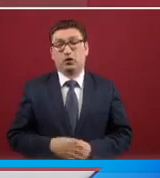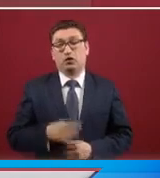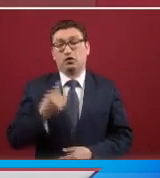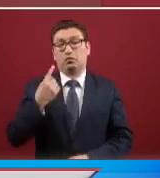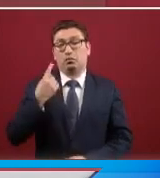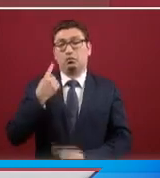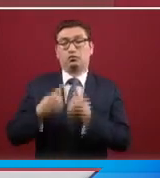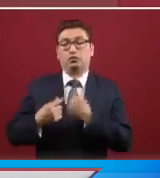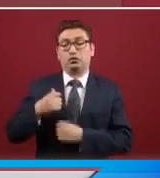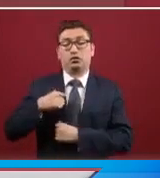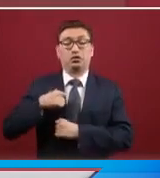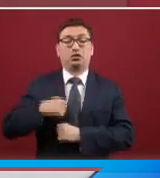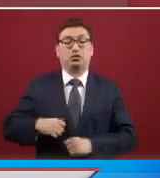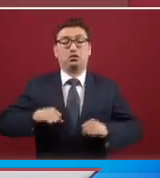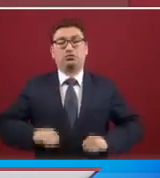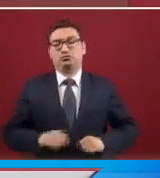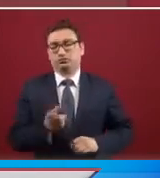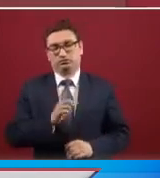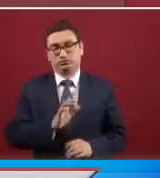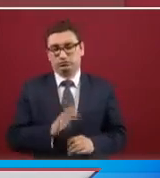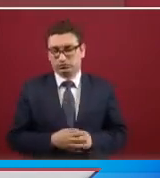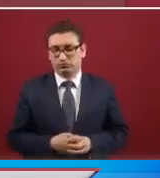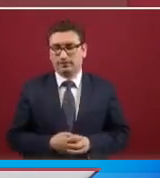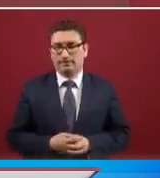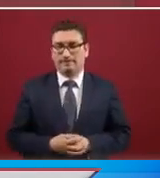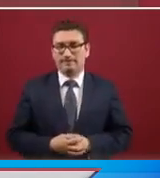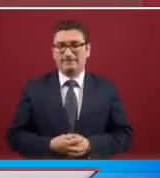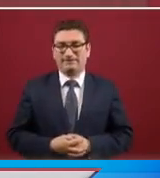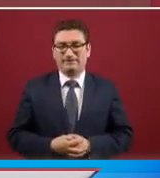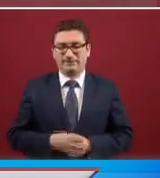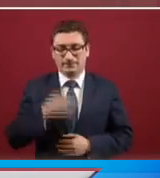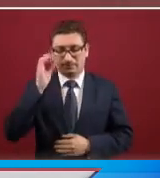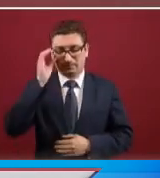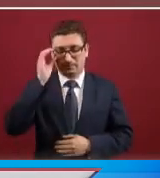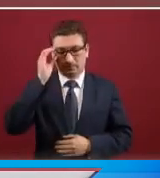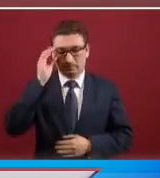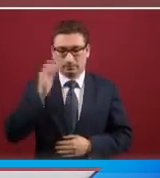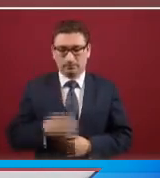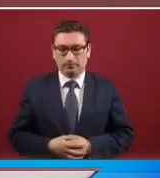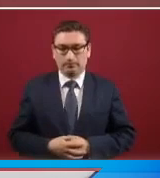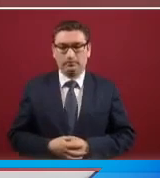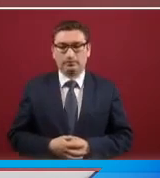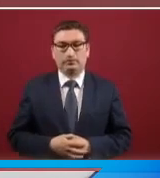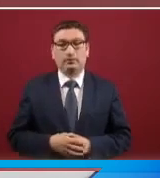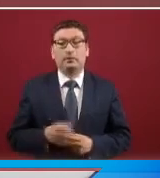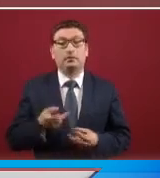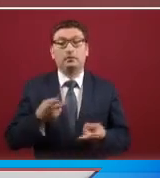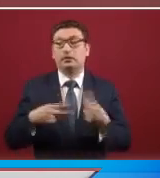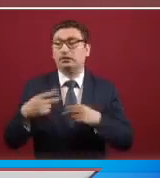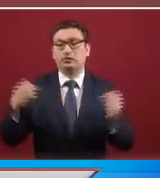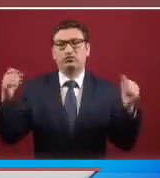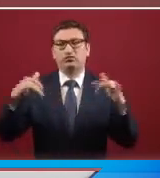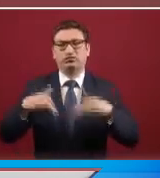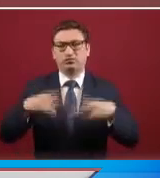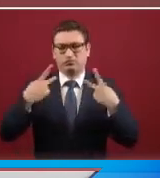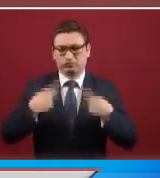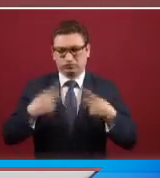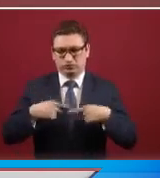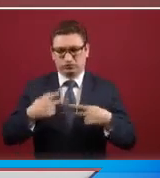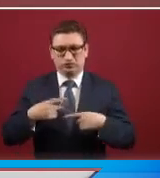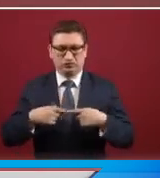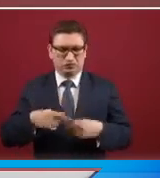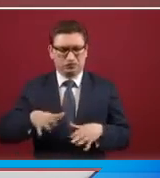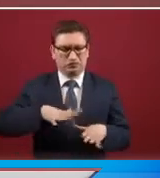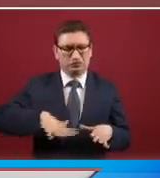se presenta de manera autoritaria. Se seguirá dando a conocer quiénes son los jueces que siguen dando amparos. Hoy se entregó un amparo a una persona que se